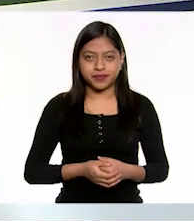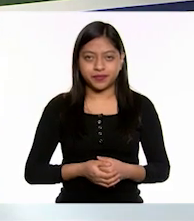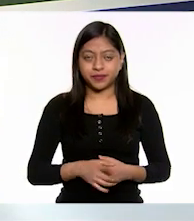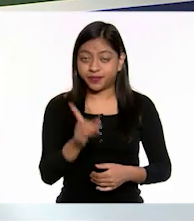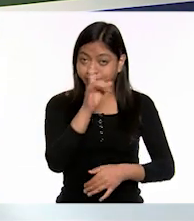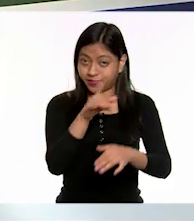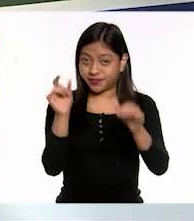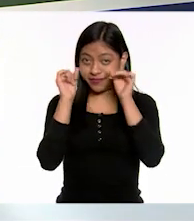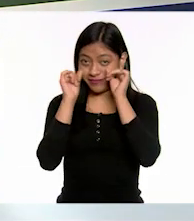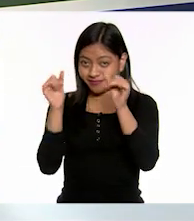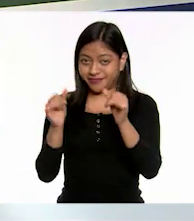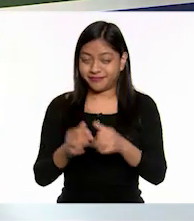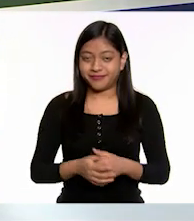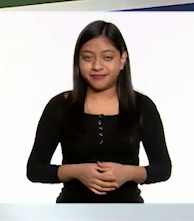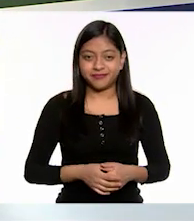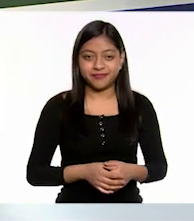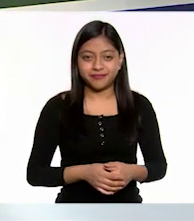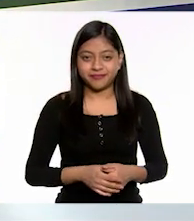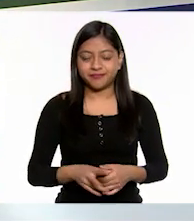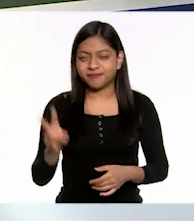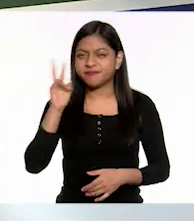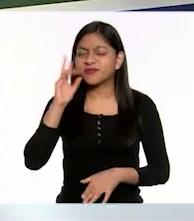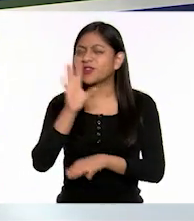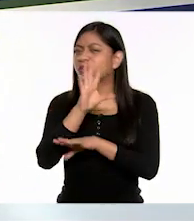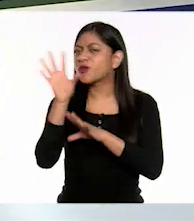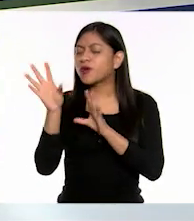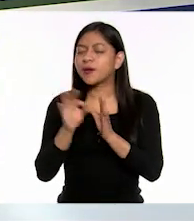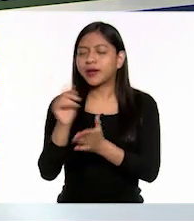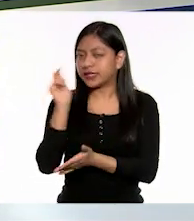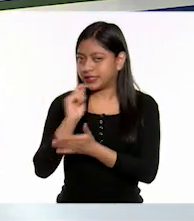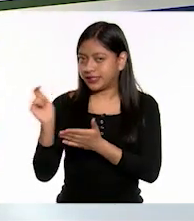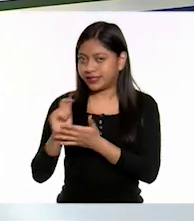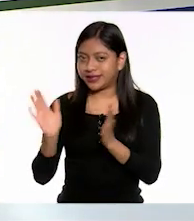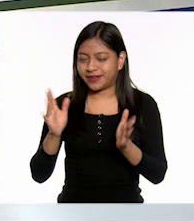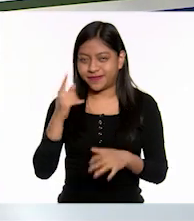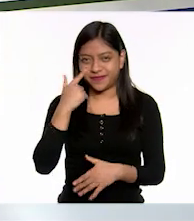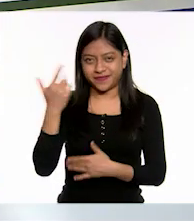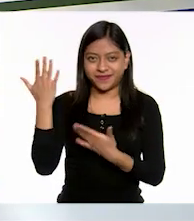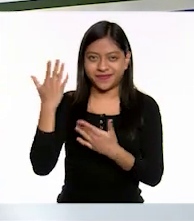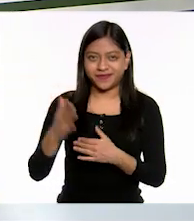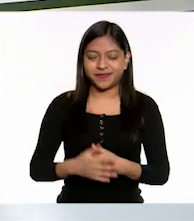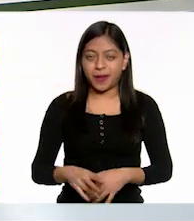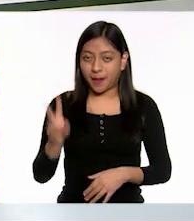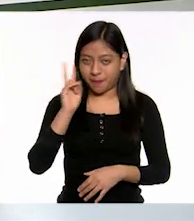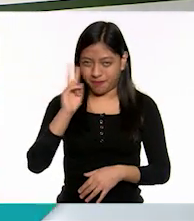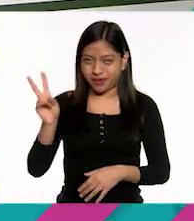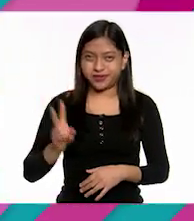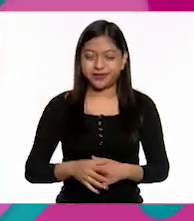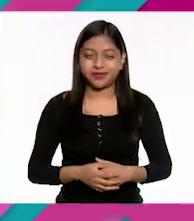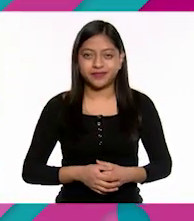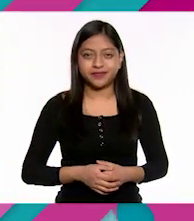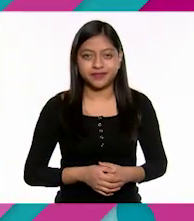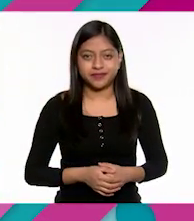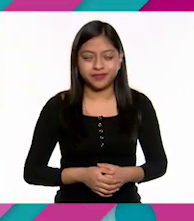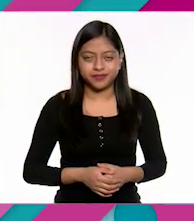pongamos mucha atención niñas y niños para ver cómo se ve ya resuelto el cuadro déjame verlo